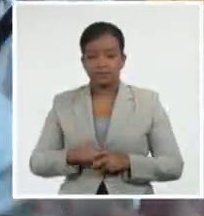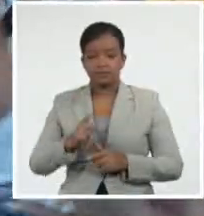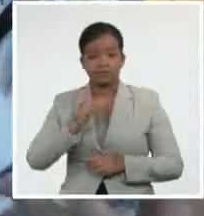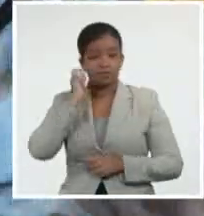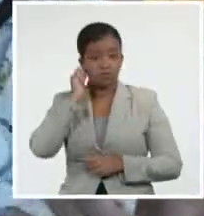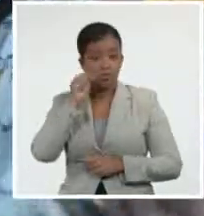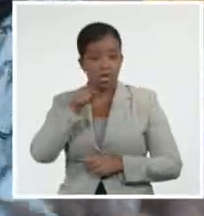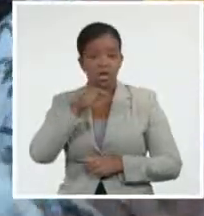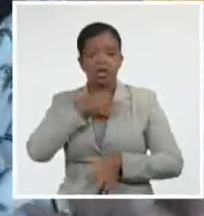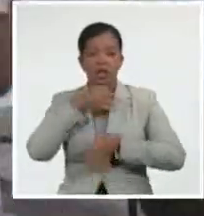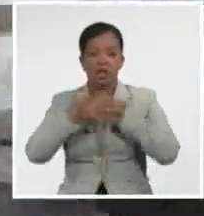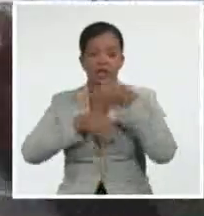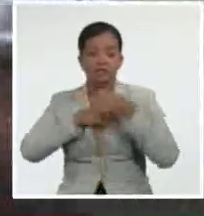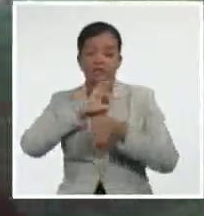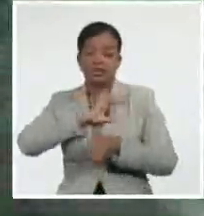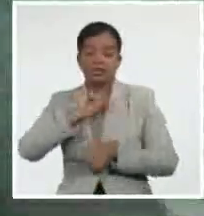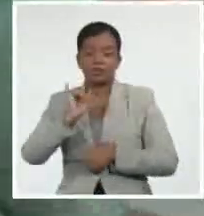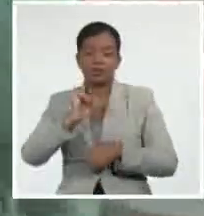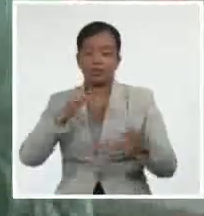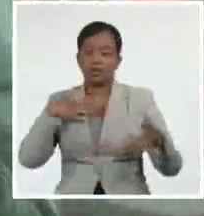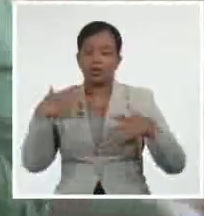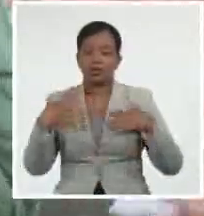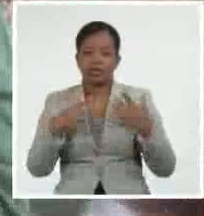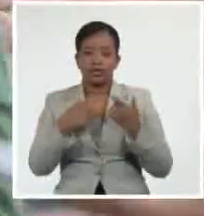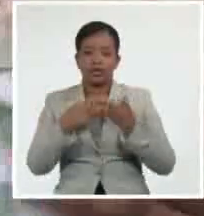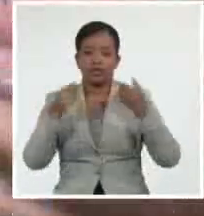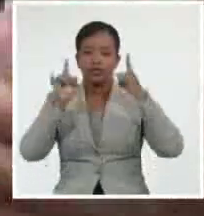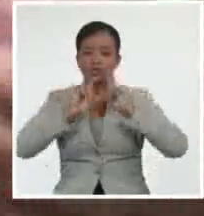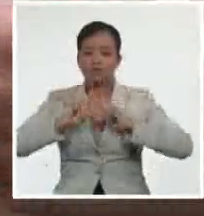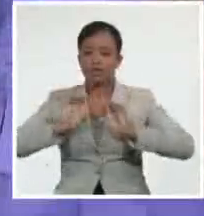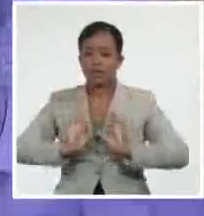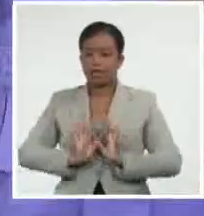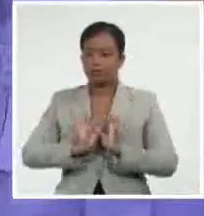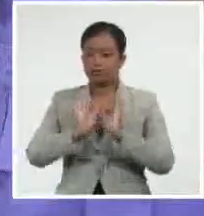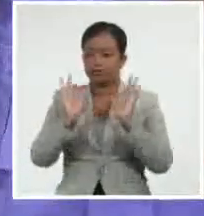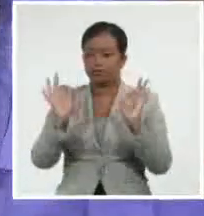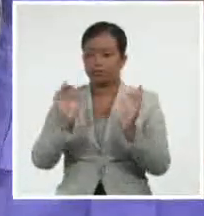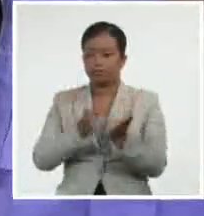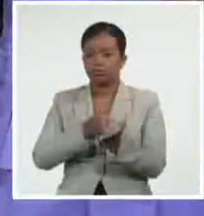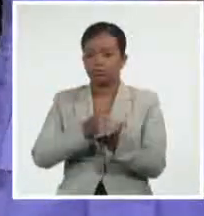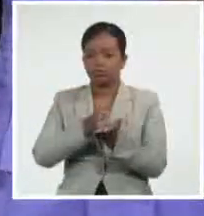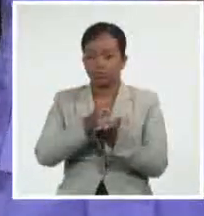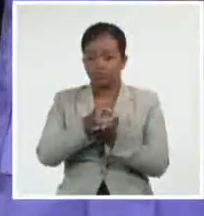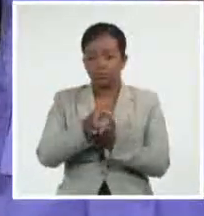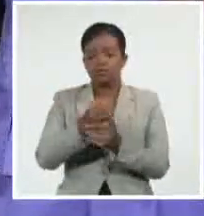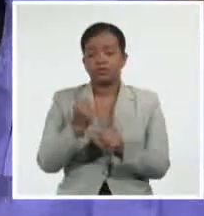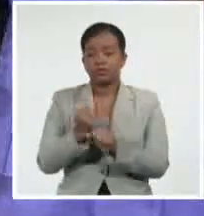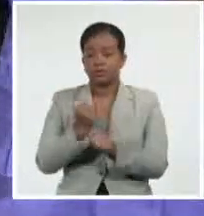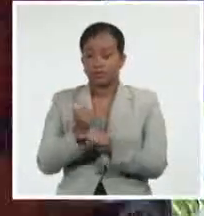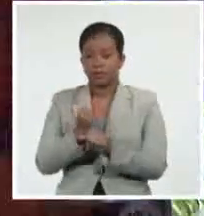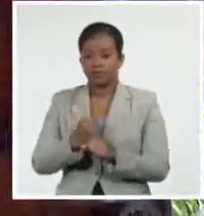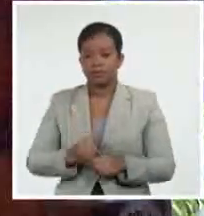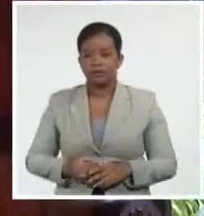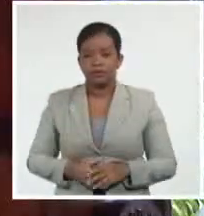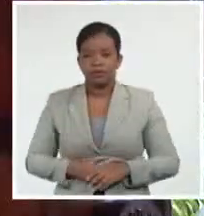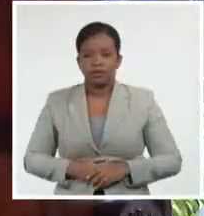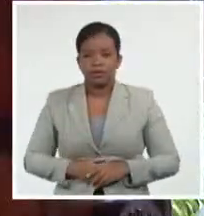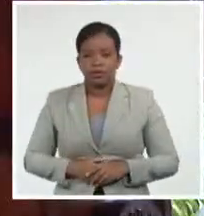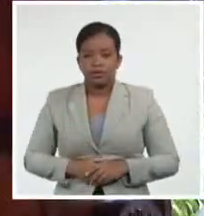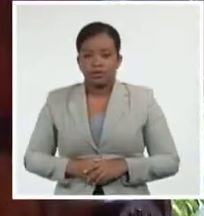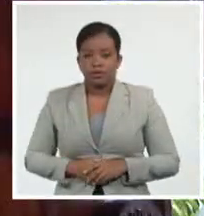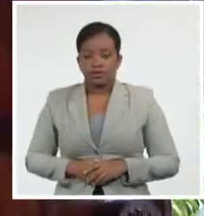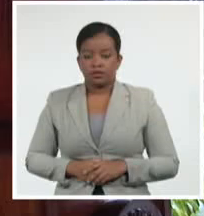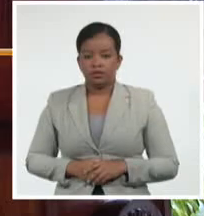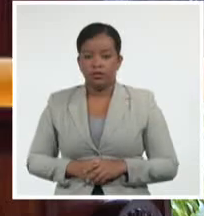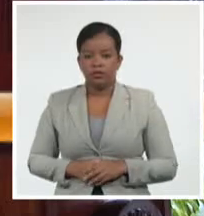expresó el honor de pertenecer a una institución abierta y plural cuyo legado son depositarios, herederos y de continuidad. Los aquí